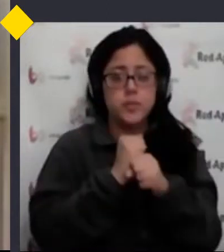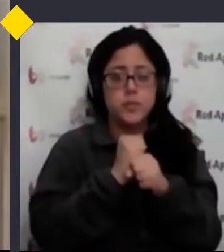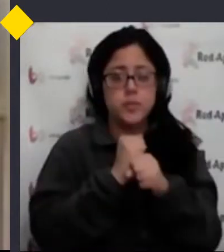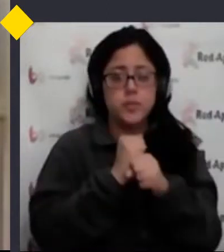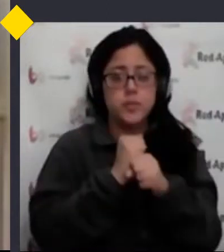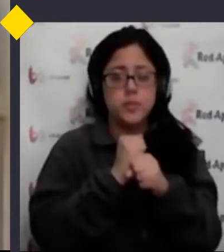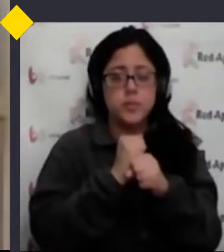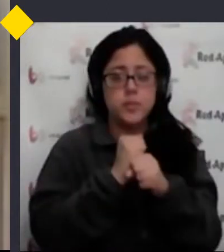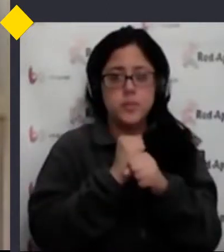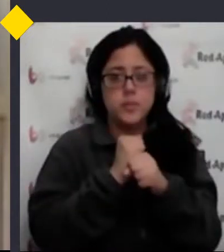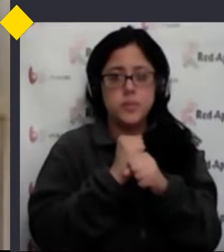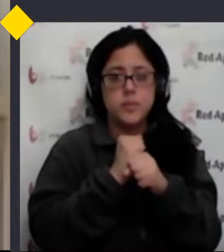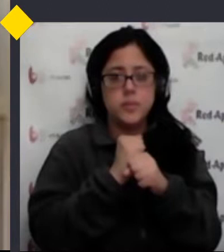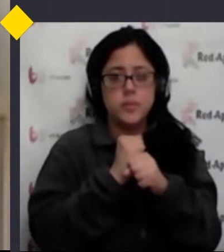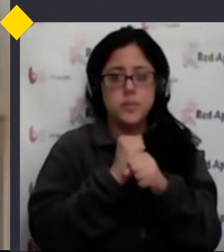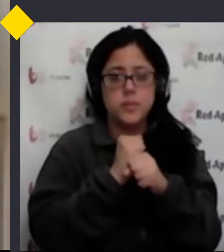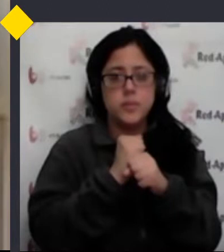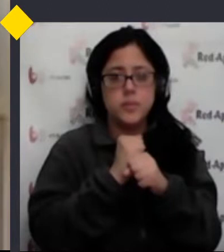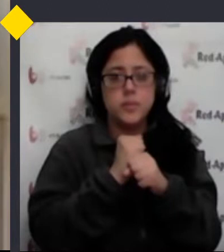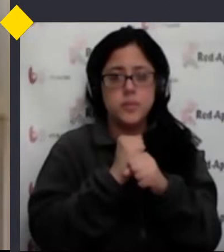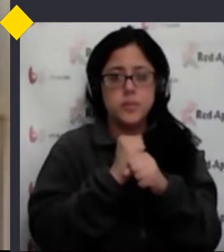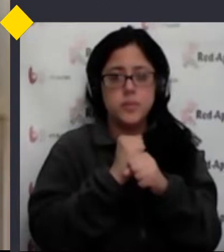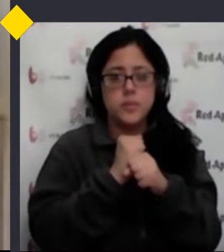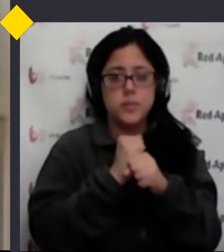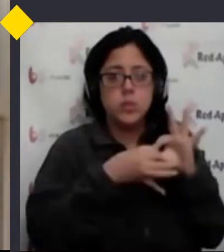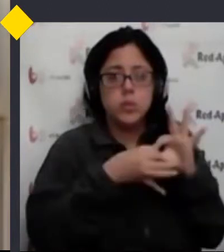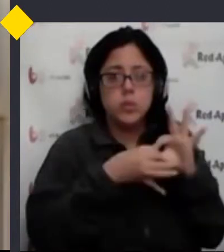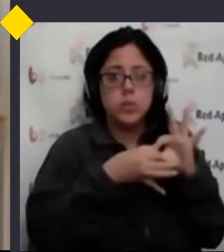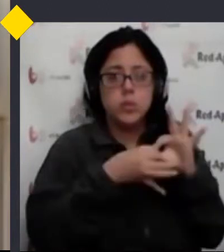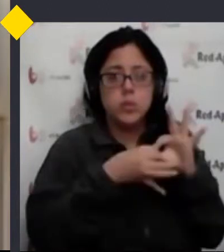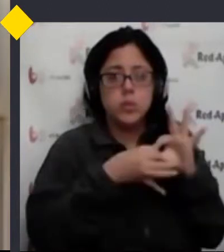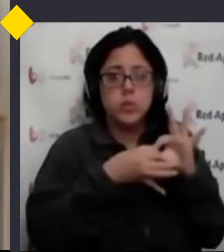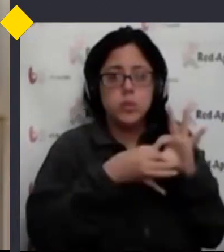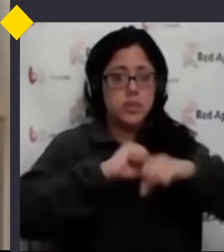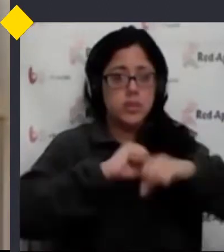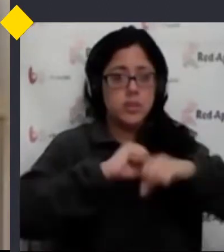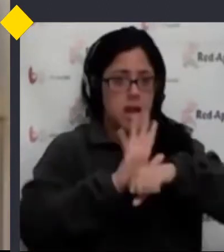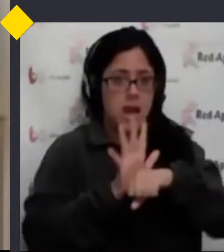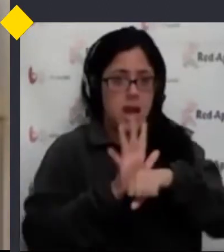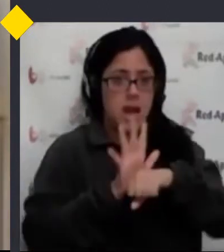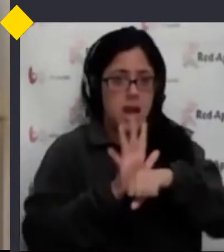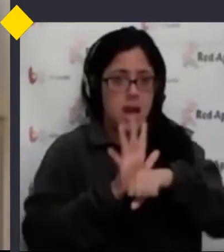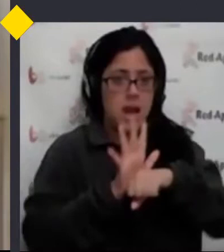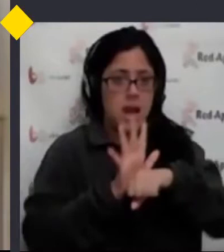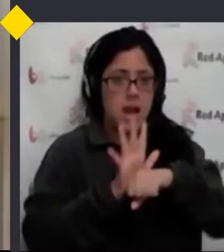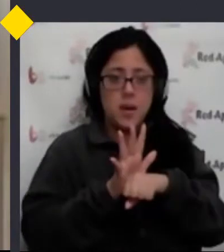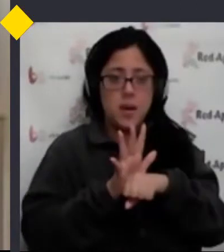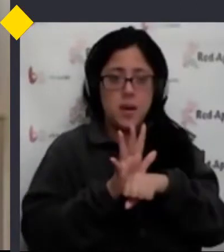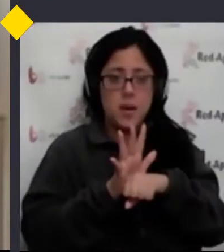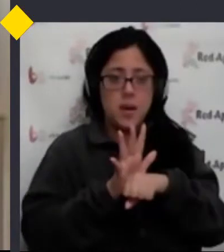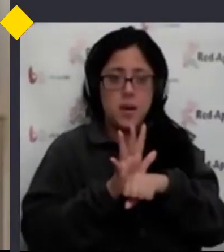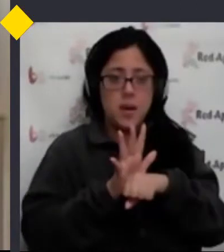de esta ruptura que se produjo por la pandemia, en esta inercia cultural en que estábamos inmersos y que se seguía trabajando igual como